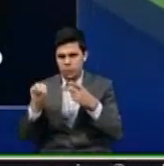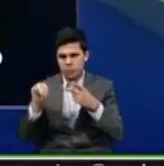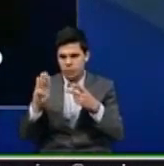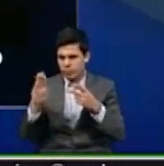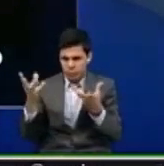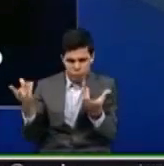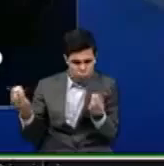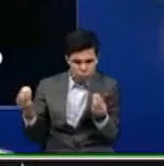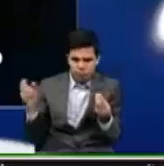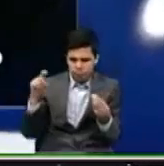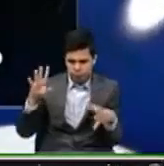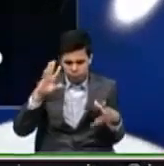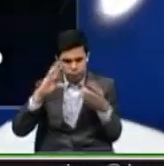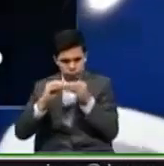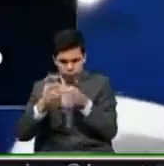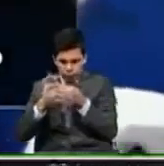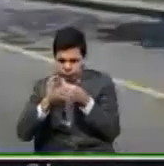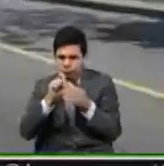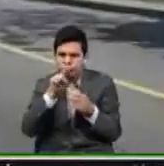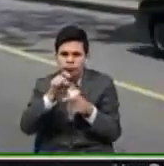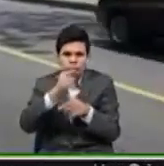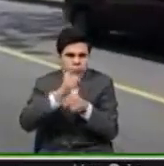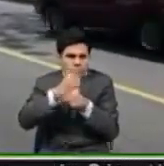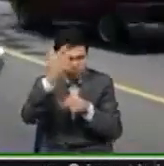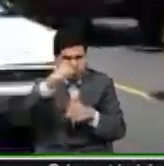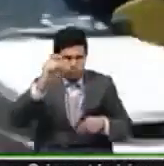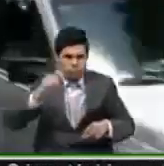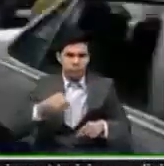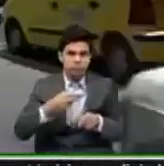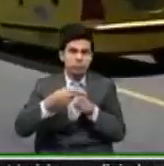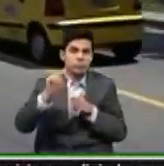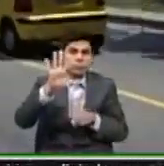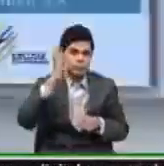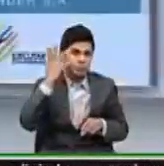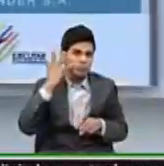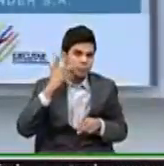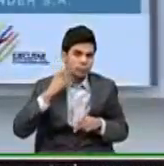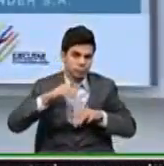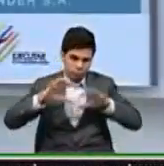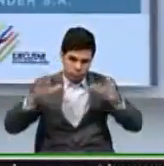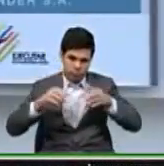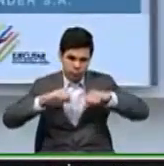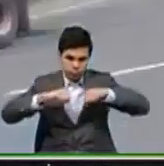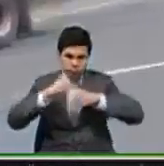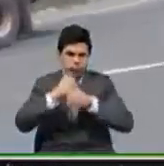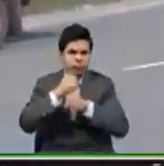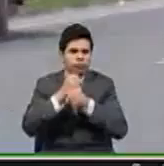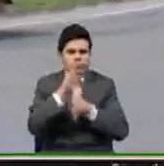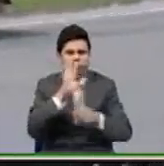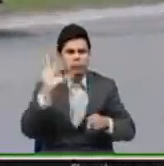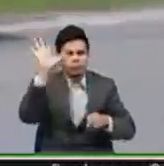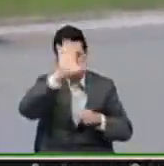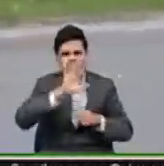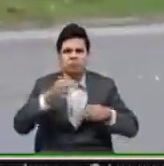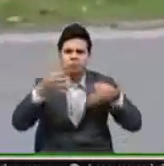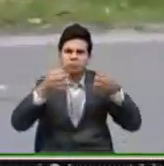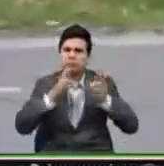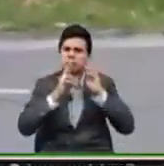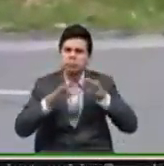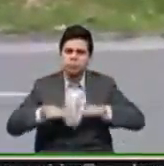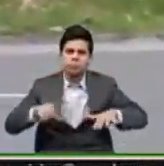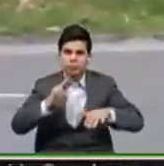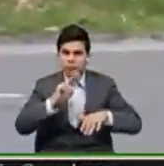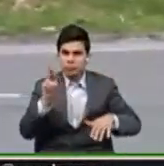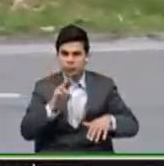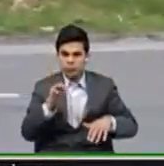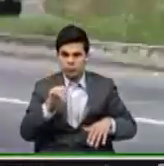deben cumplirle a la ciudad de Bucaramanga. En 5 días la Agencia Nacional de Infraestructura determinará si el consorcio Zona